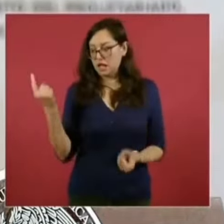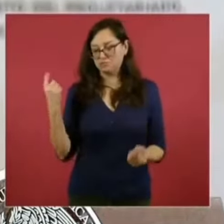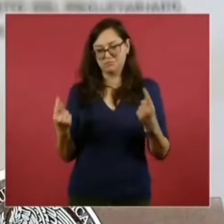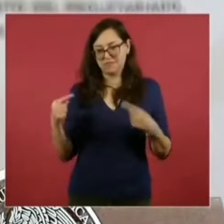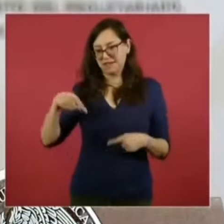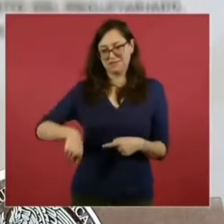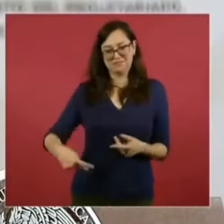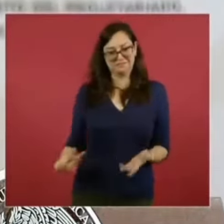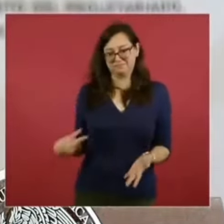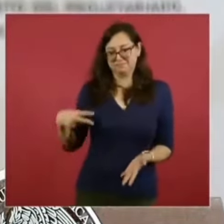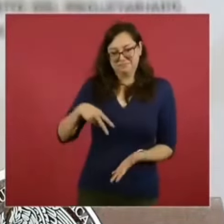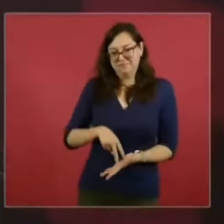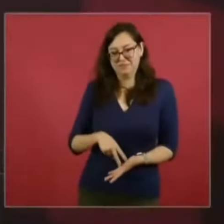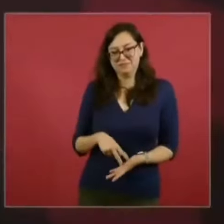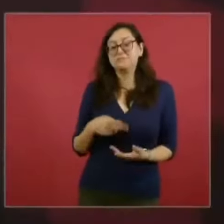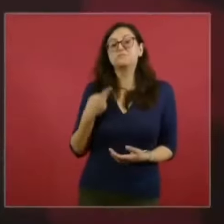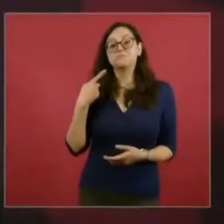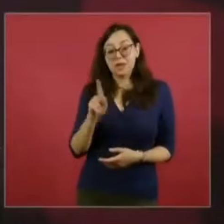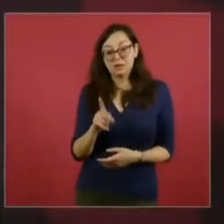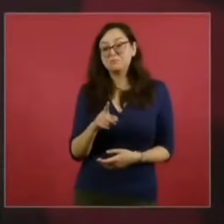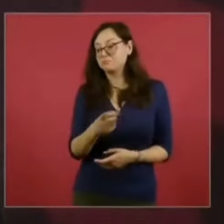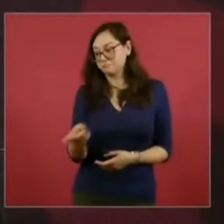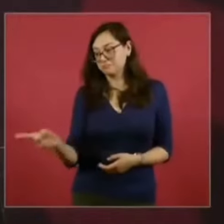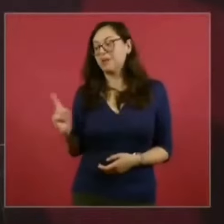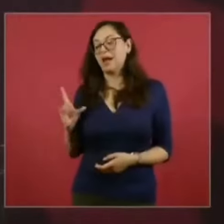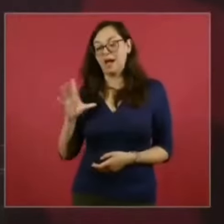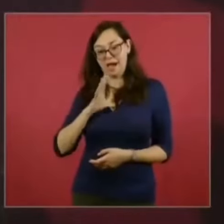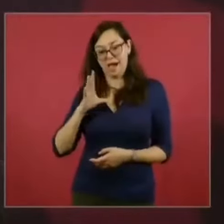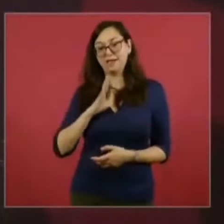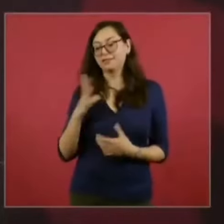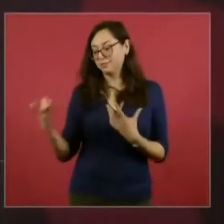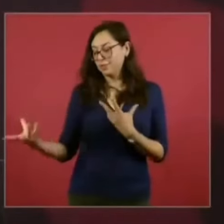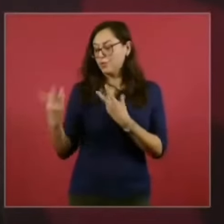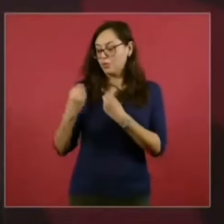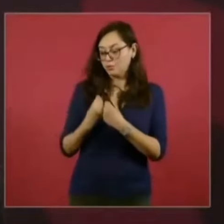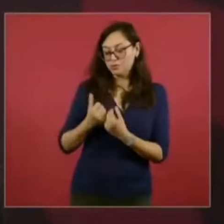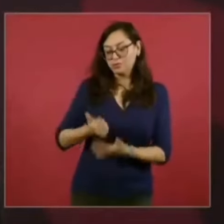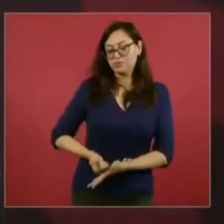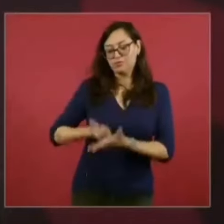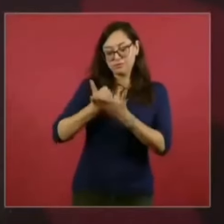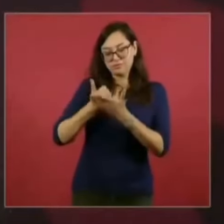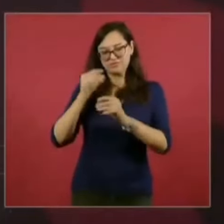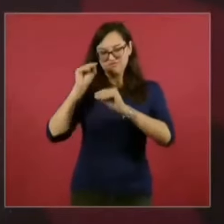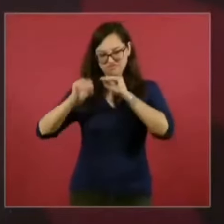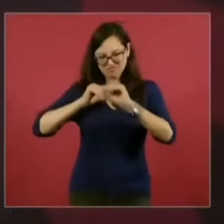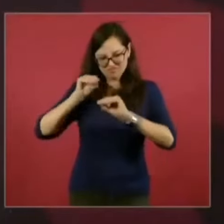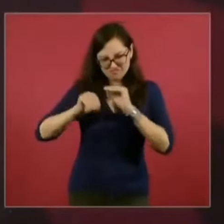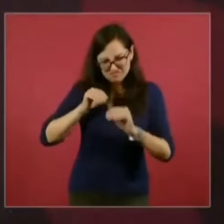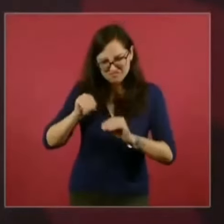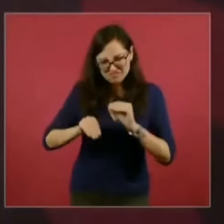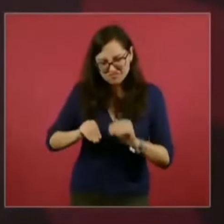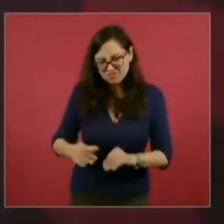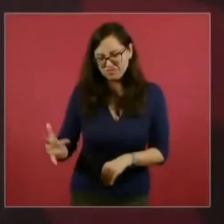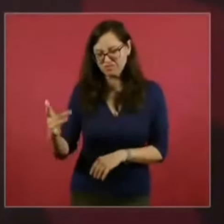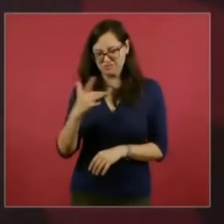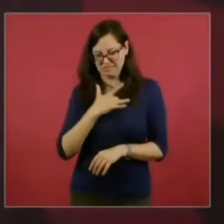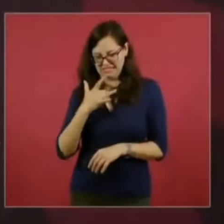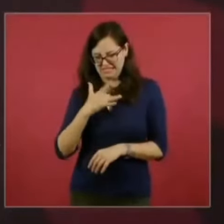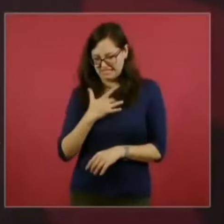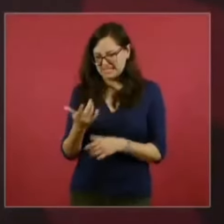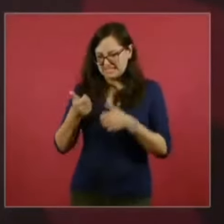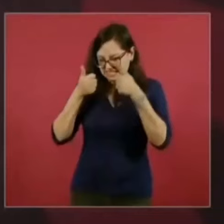tribuna, contribuyeron en la realización de esta sección y pusieron el corazón, la disciplina, el empeño y el